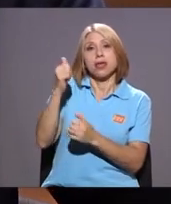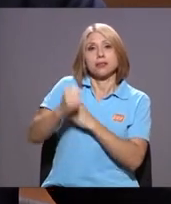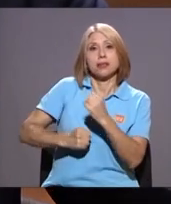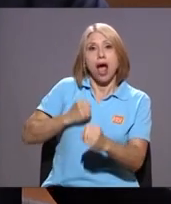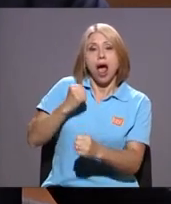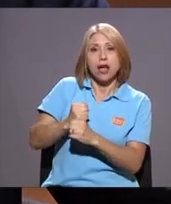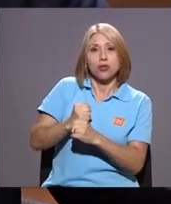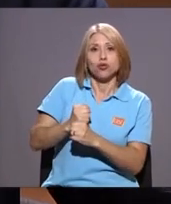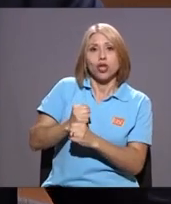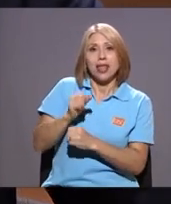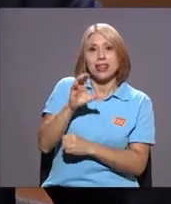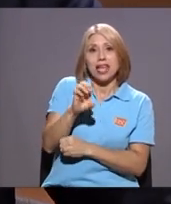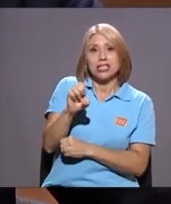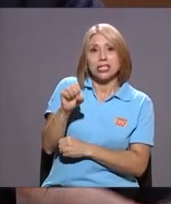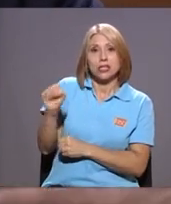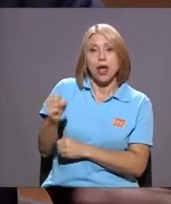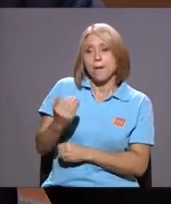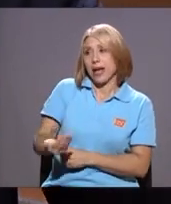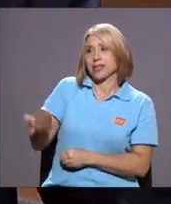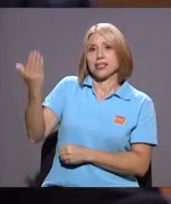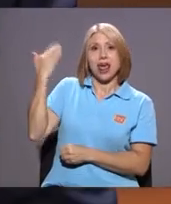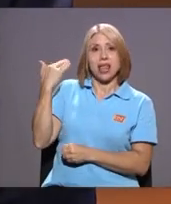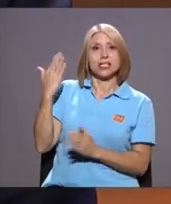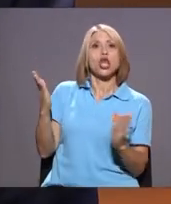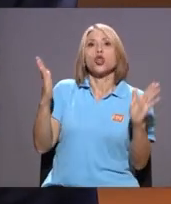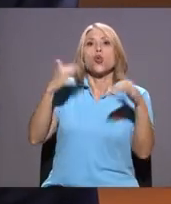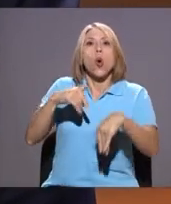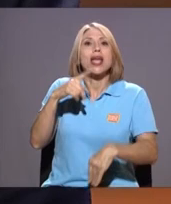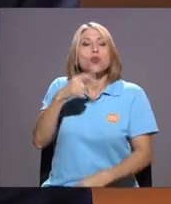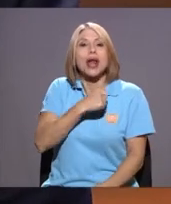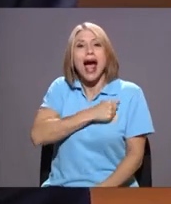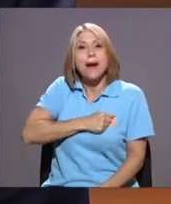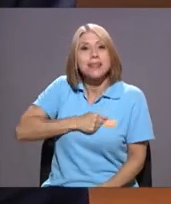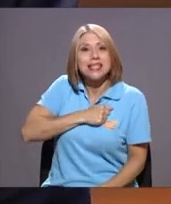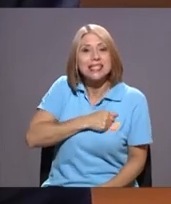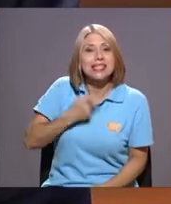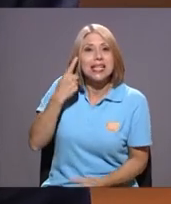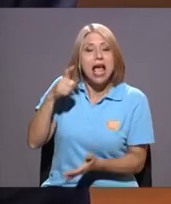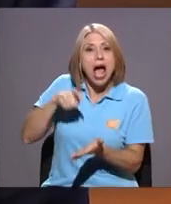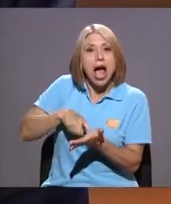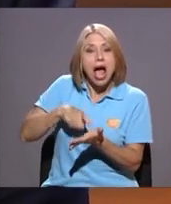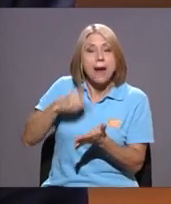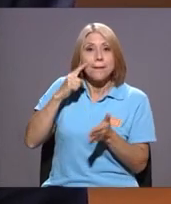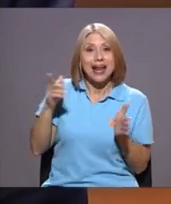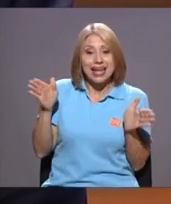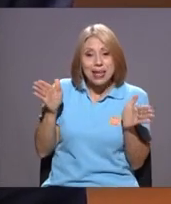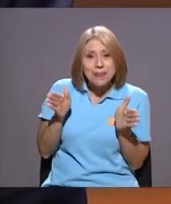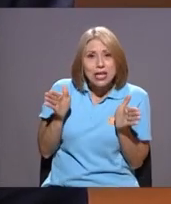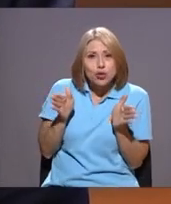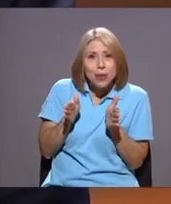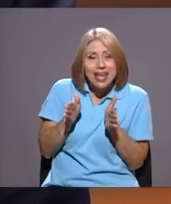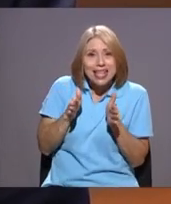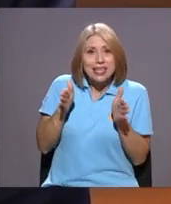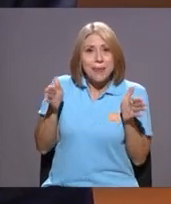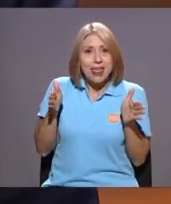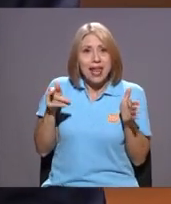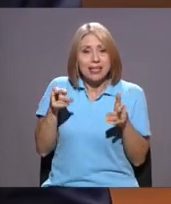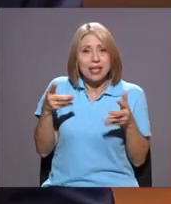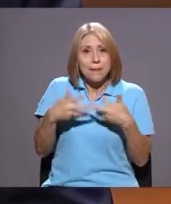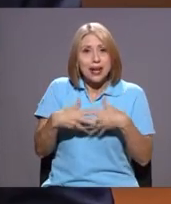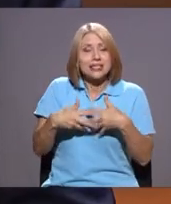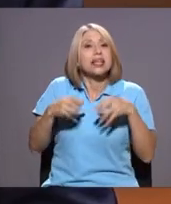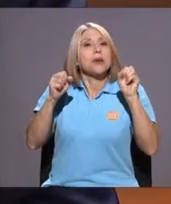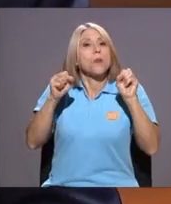sociales pasadas o sea no hay una amnistía que le permita a las micros pequeñas y medianas sobremanera este